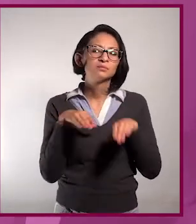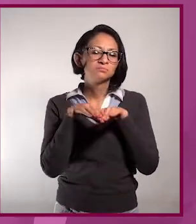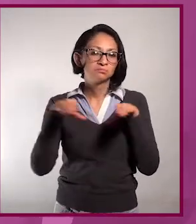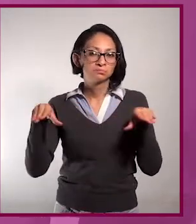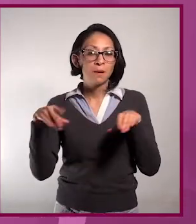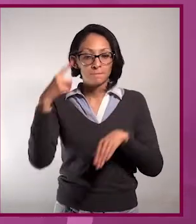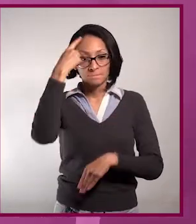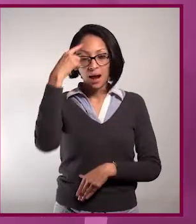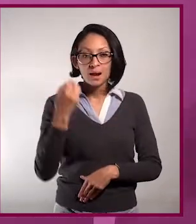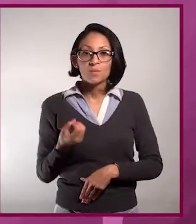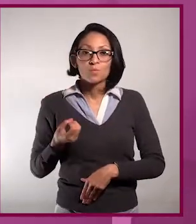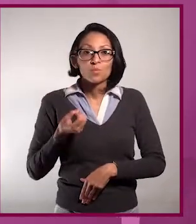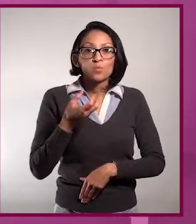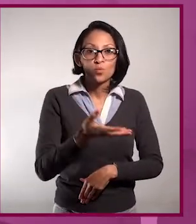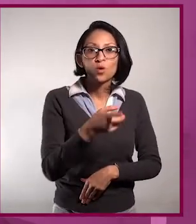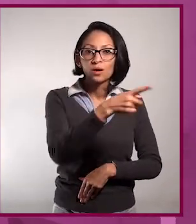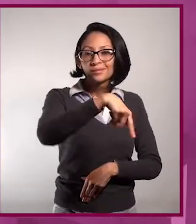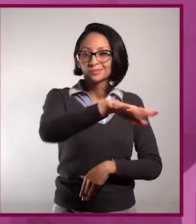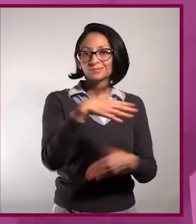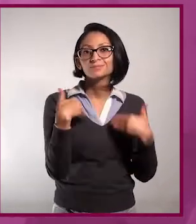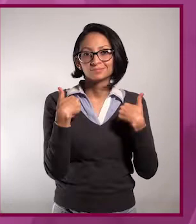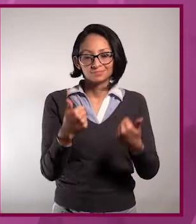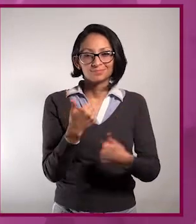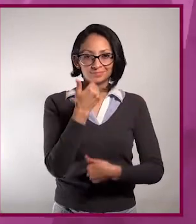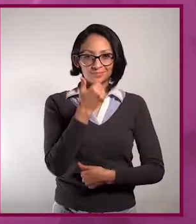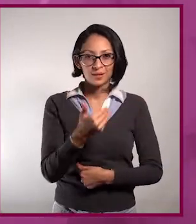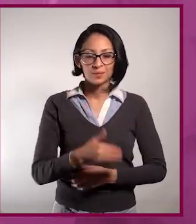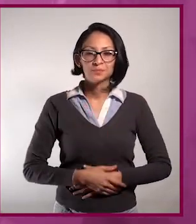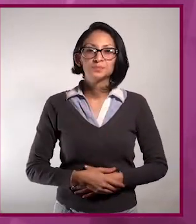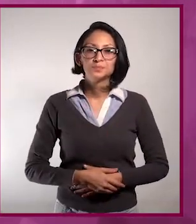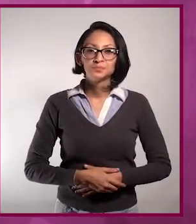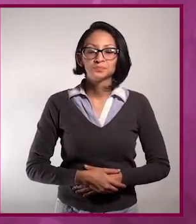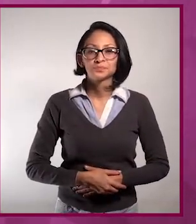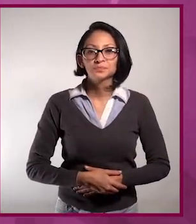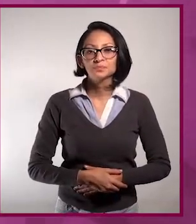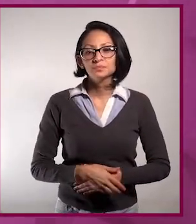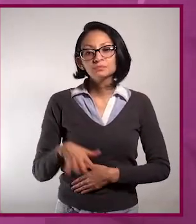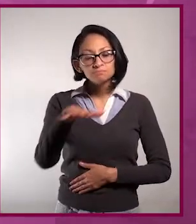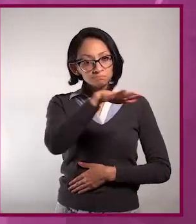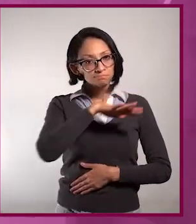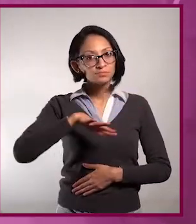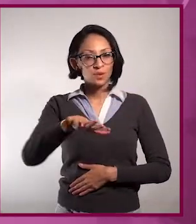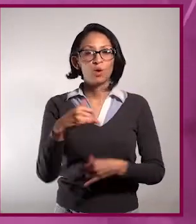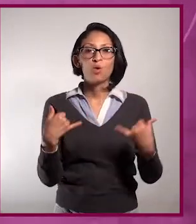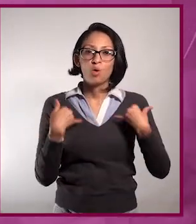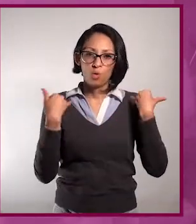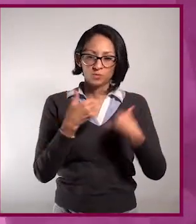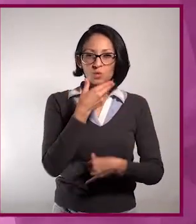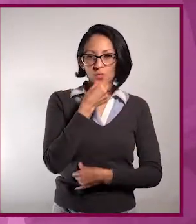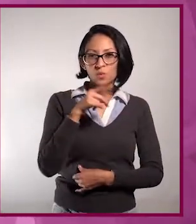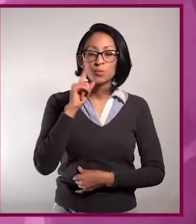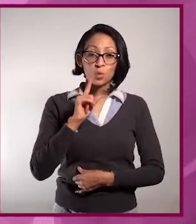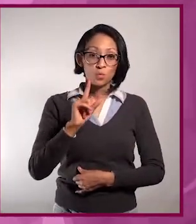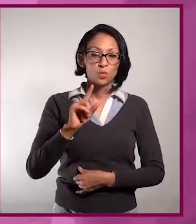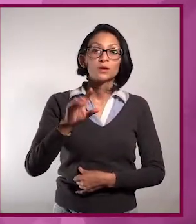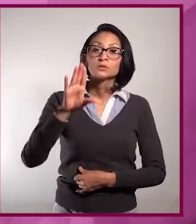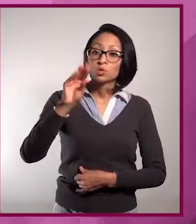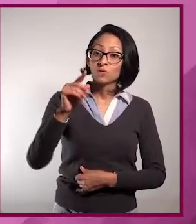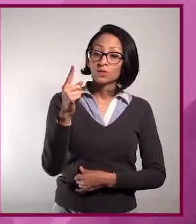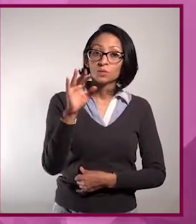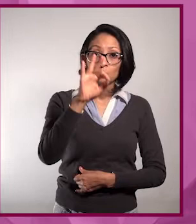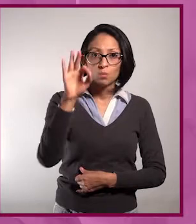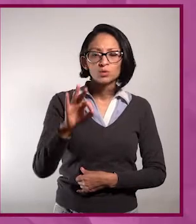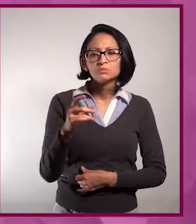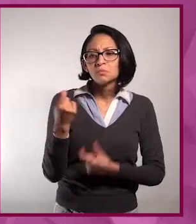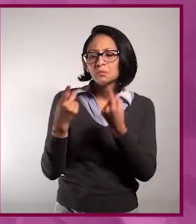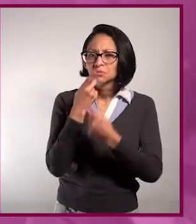tener las herramientas para transmitirlo de la mejor manera. Si hablamos en general de las y los adolescentes en México, 91% dicen que